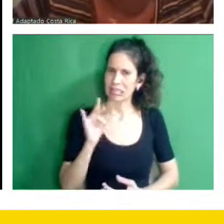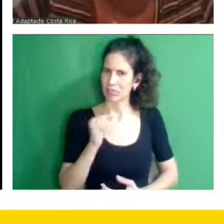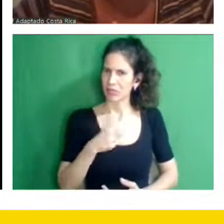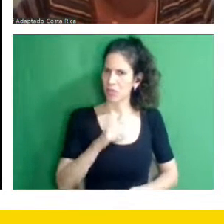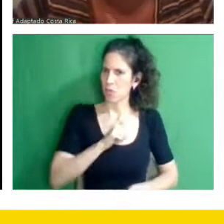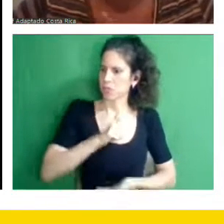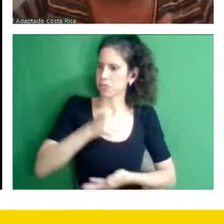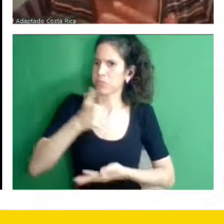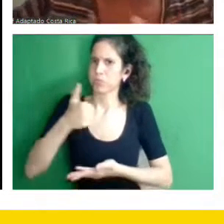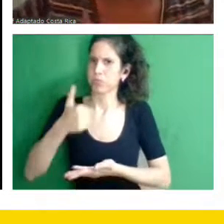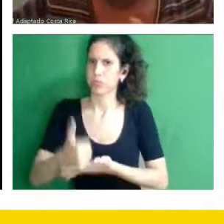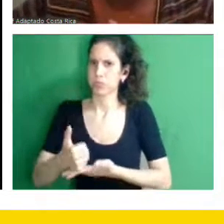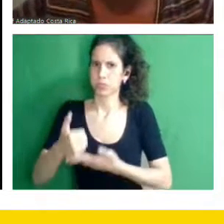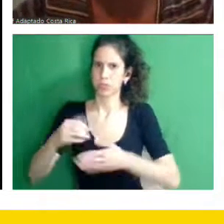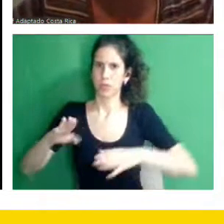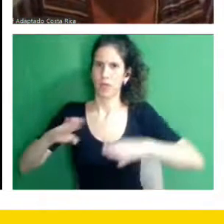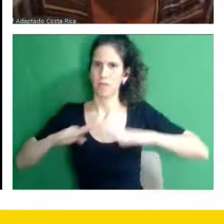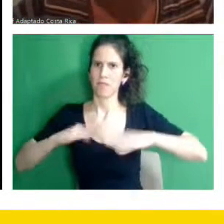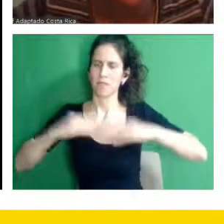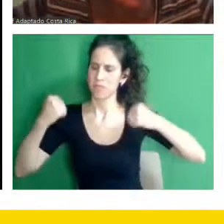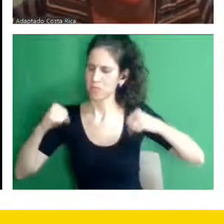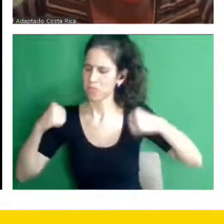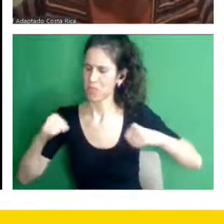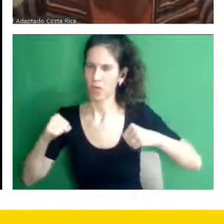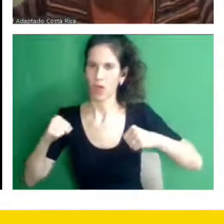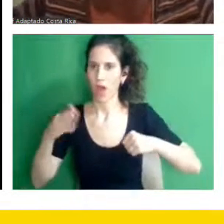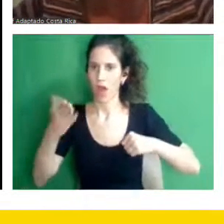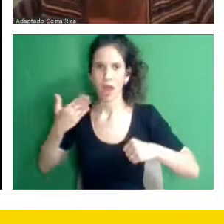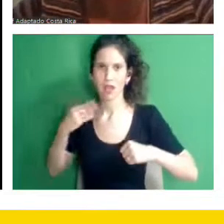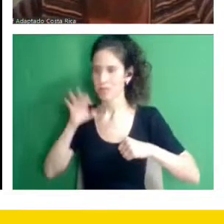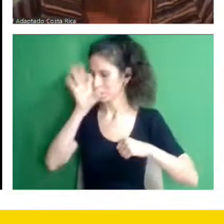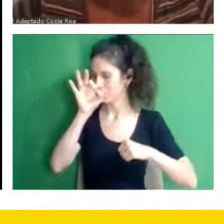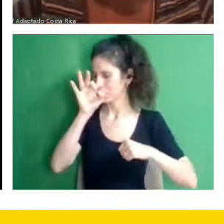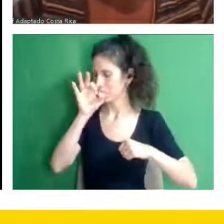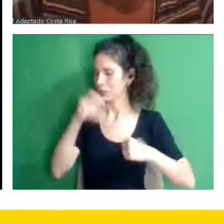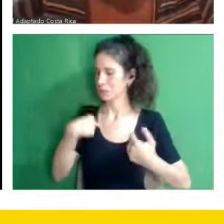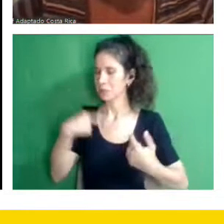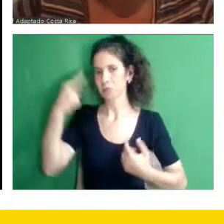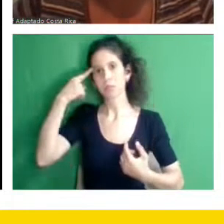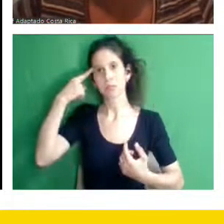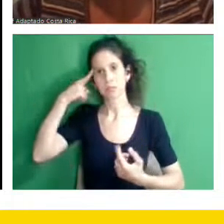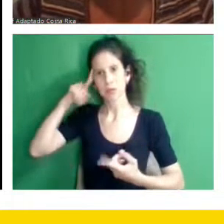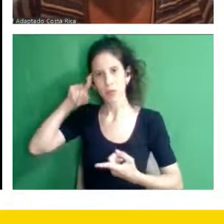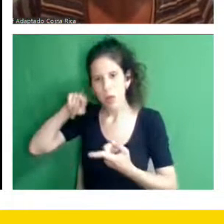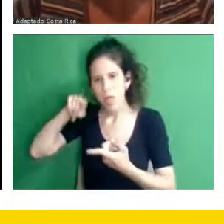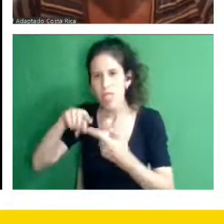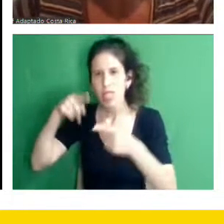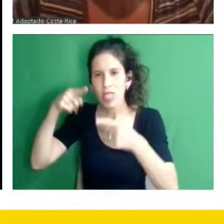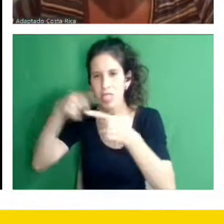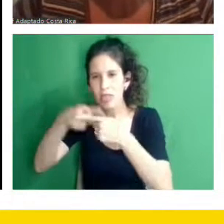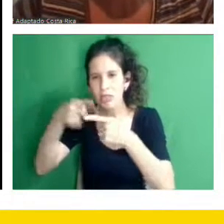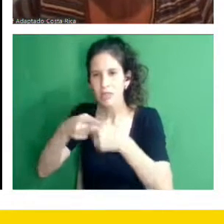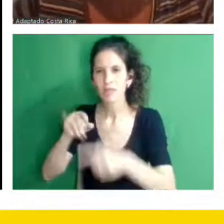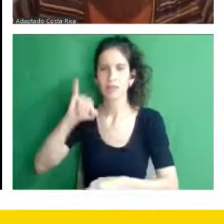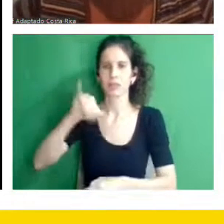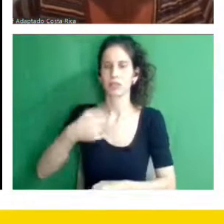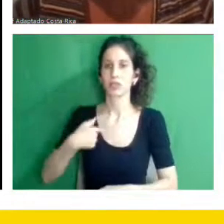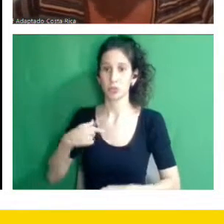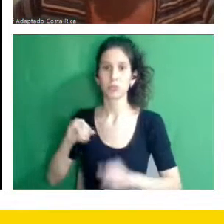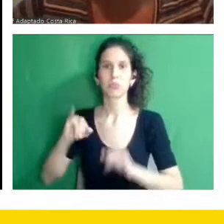muy grande, ¿verdad? Como el realmente creer o sentirme como un atleta.